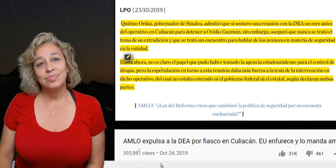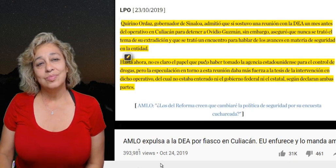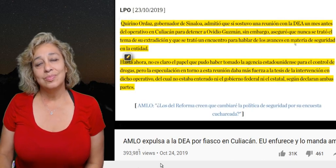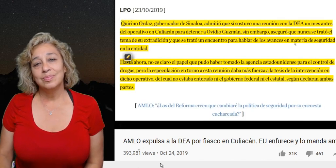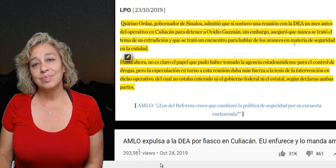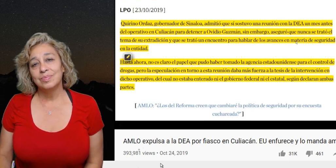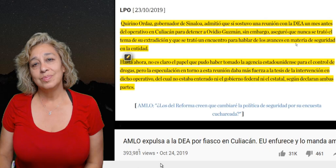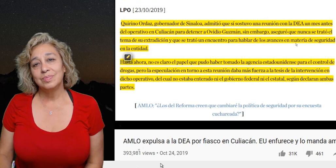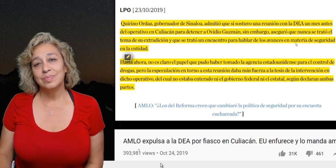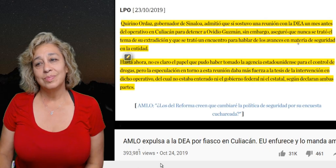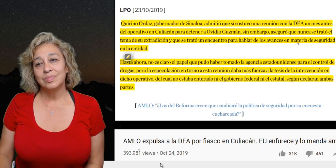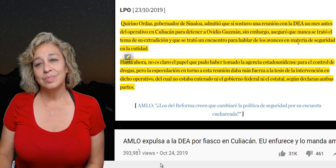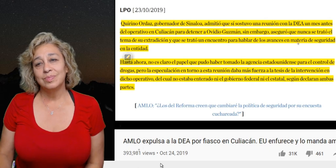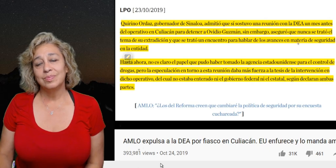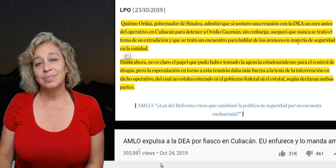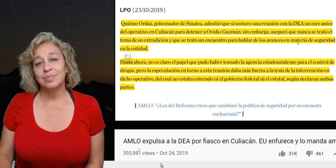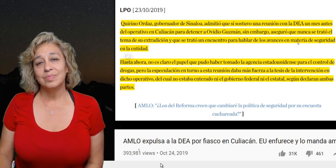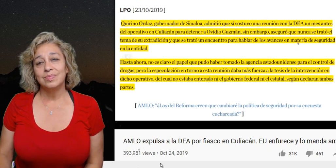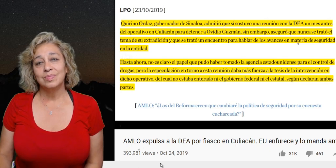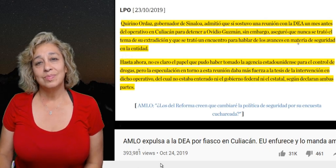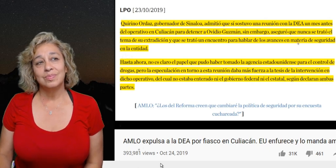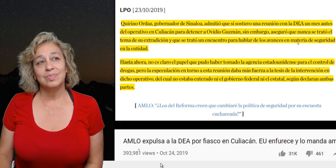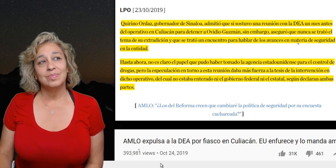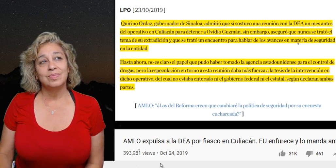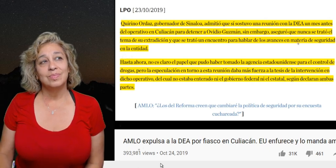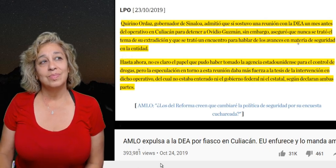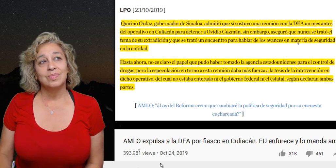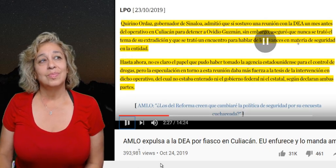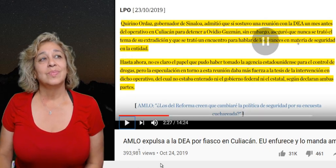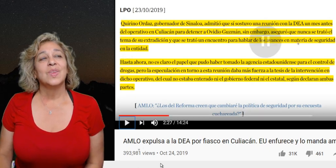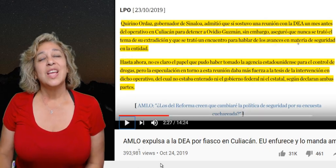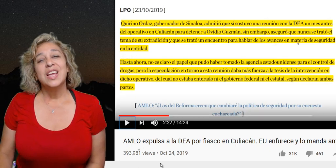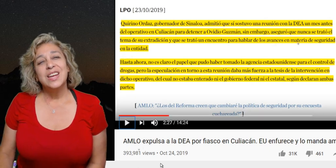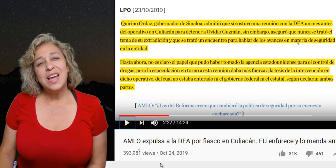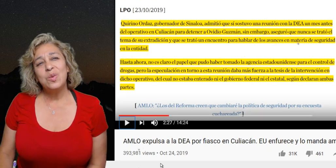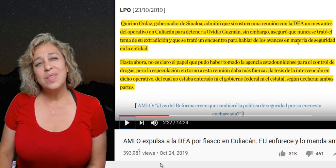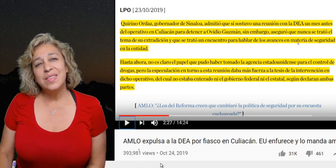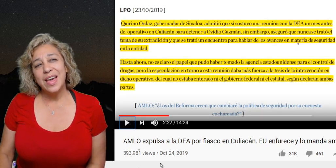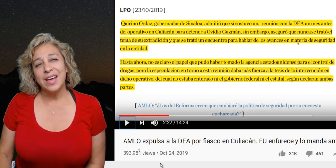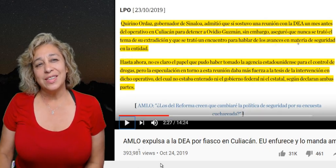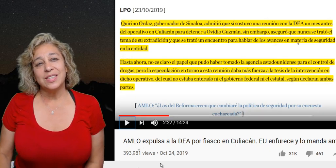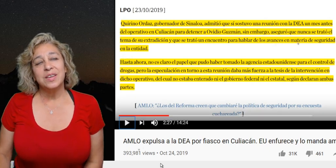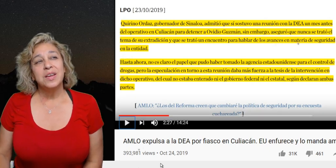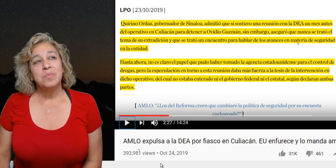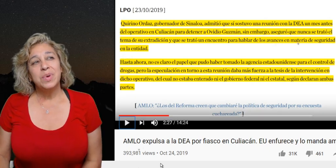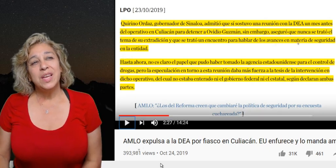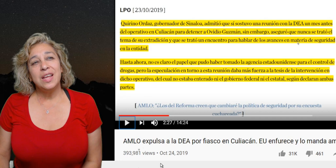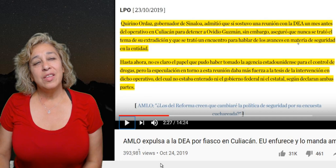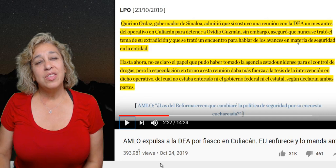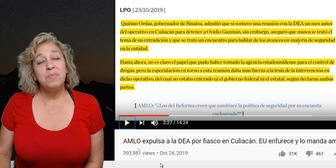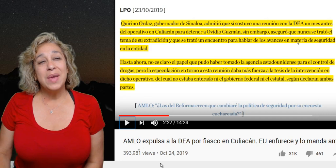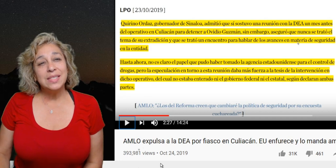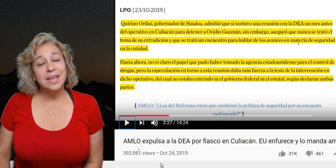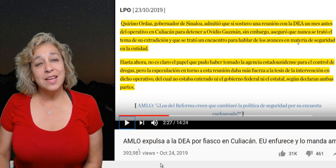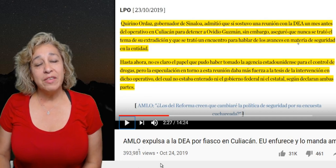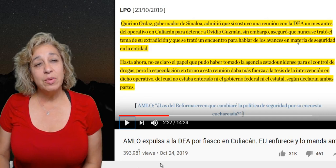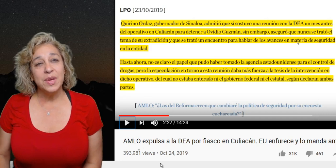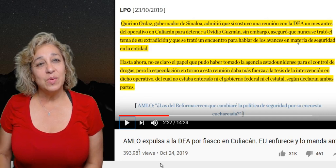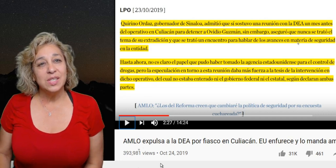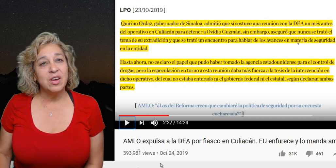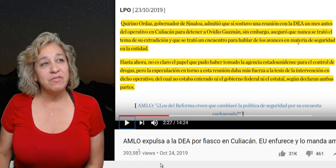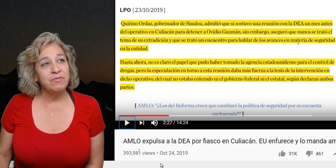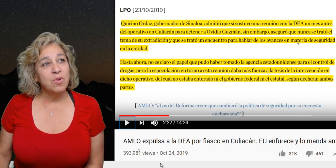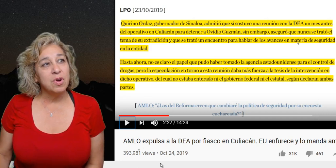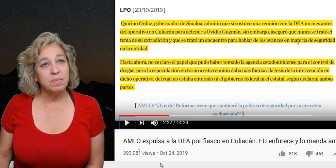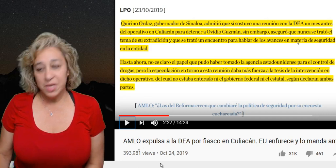de que incluso no estuvo informado el gobierno mexicano. Not only that, but the Mexican government